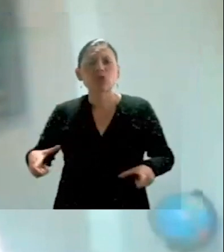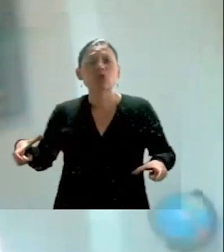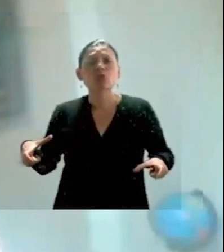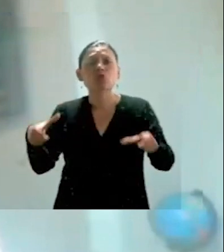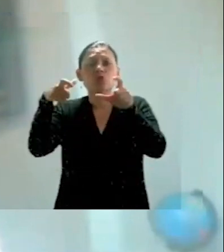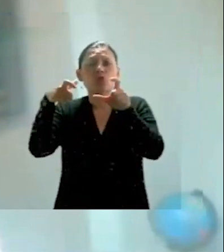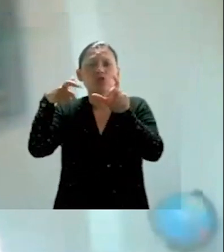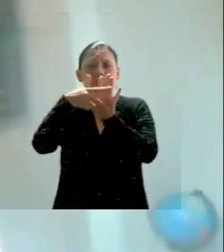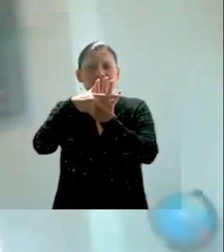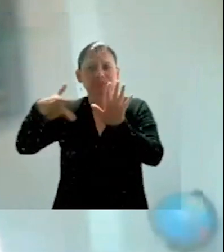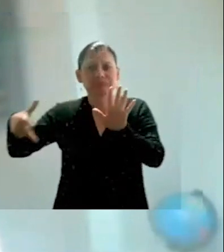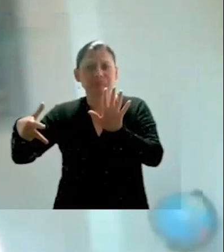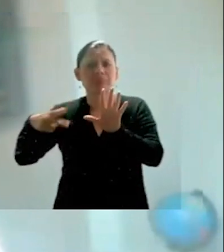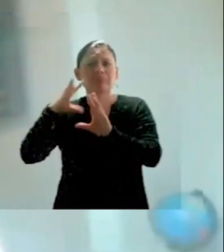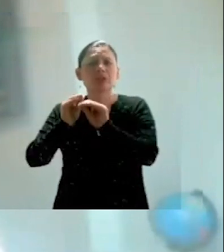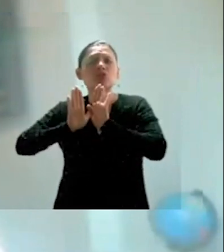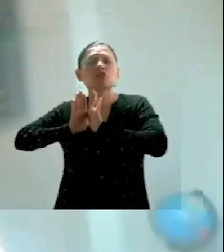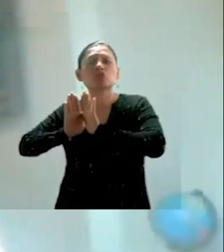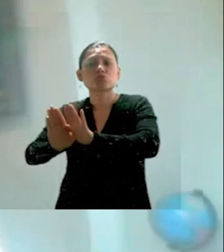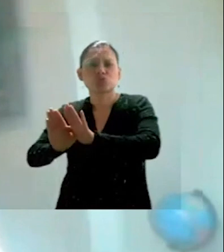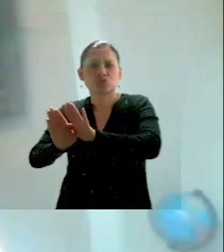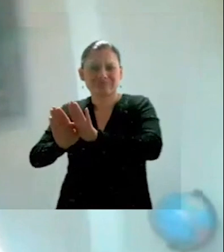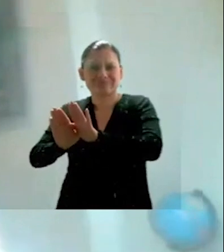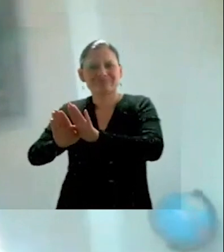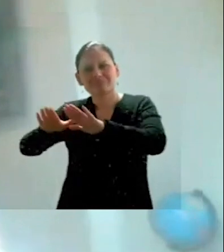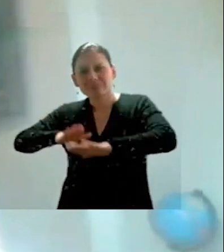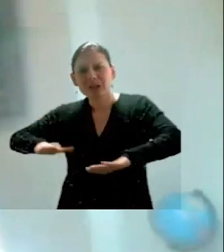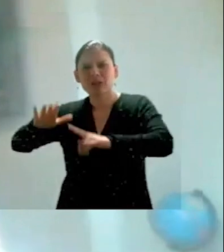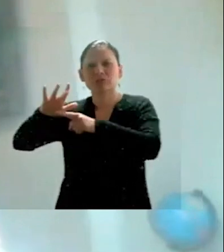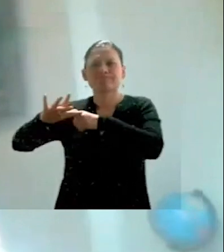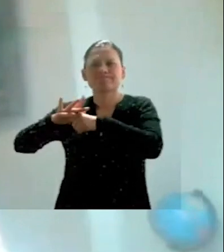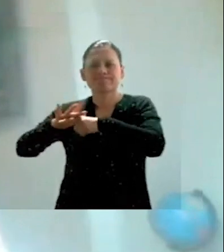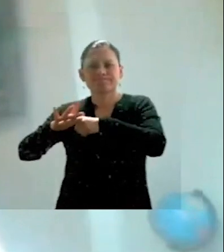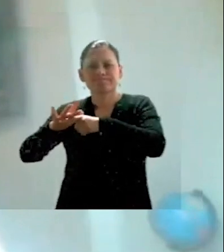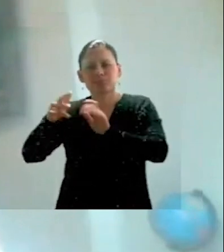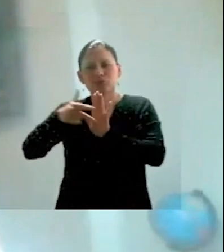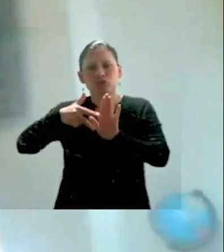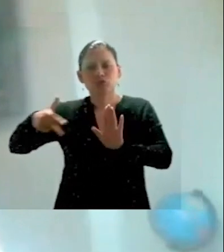son temas que frente a los cuales hay alguna crítica o frente a los cuales